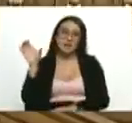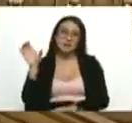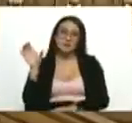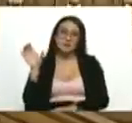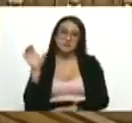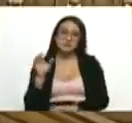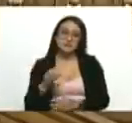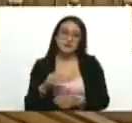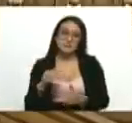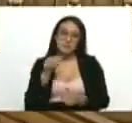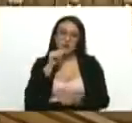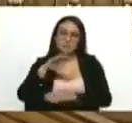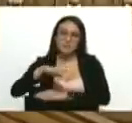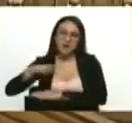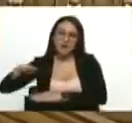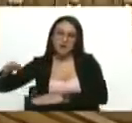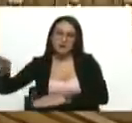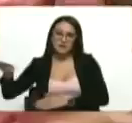el Mediterráneo.